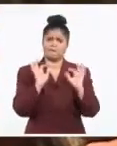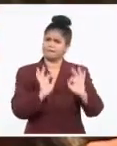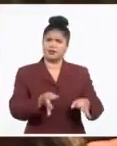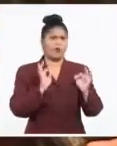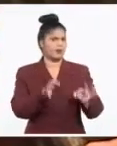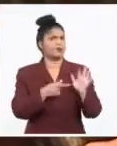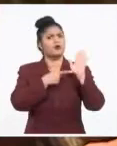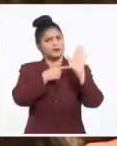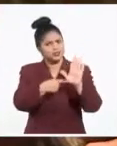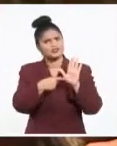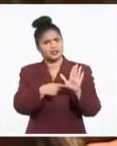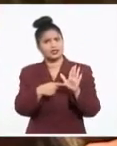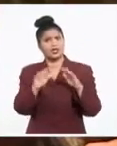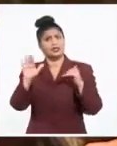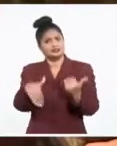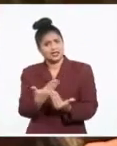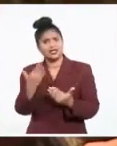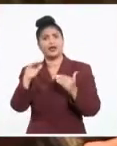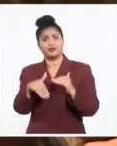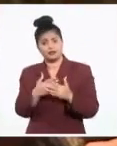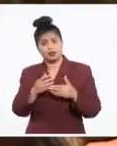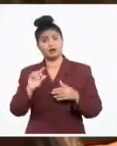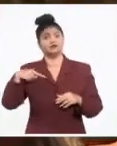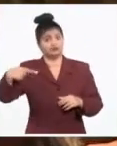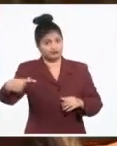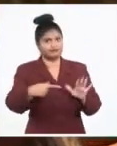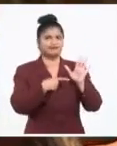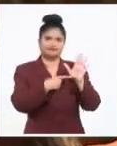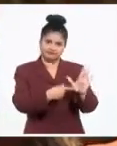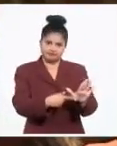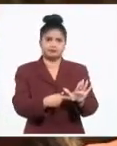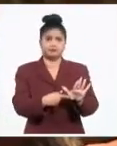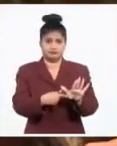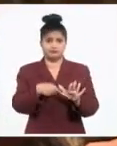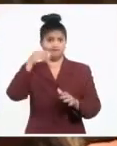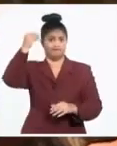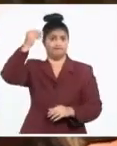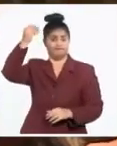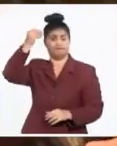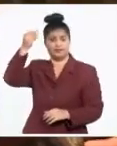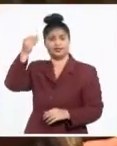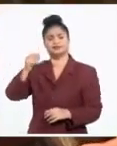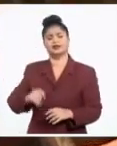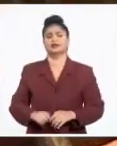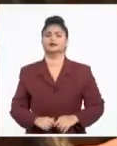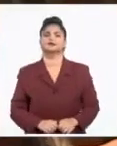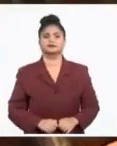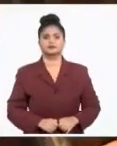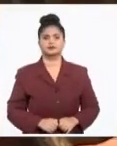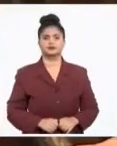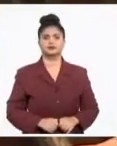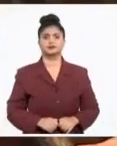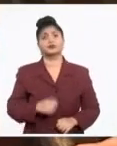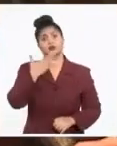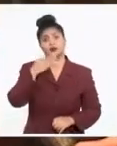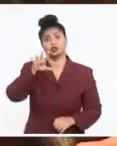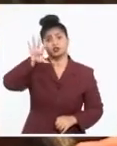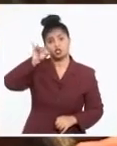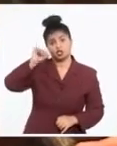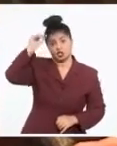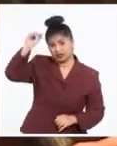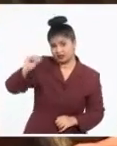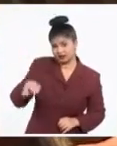de tantos días, no se logró quizás un golpe más fuerte, porque pensamos que hay calidad para estar entre los 5 o 6 primeros internacionalmente,